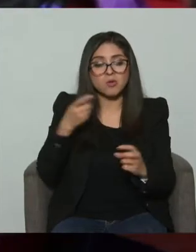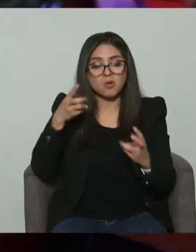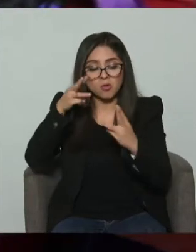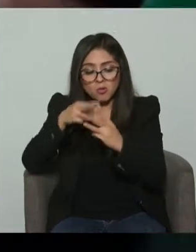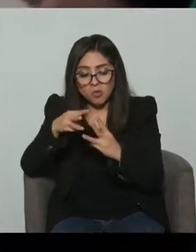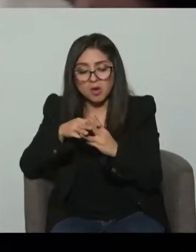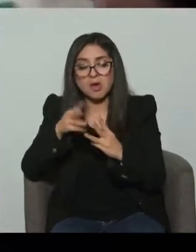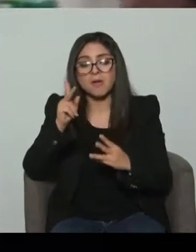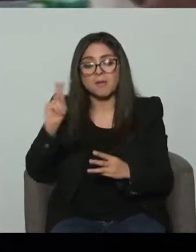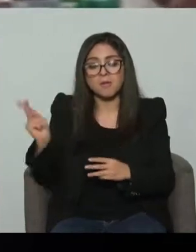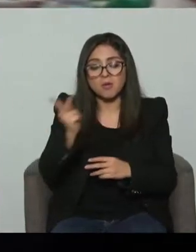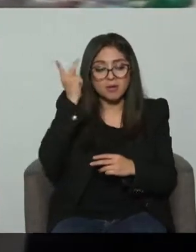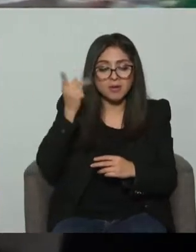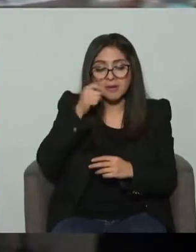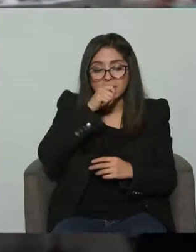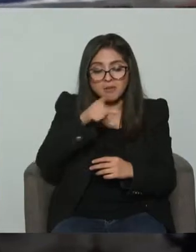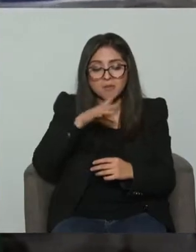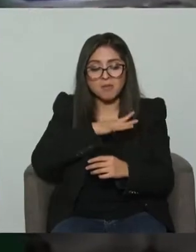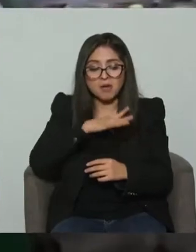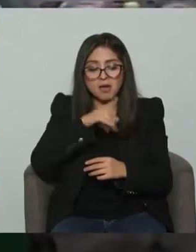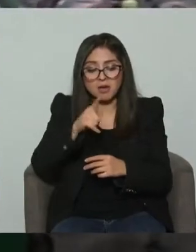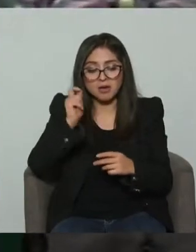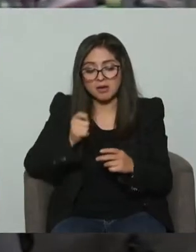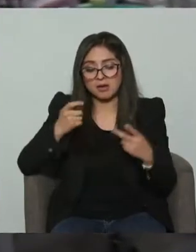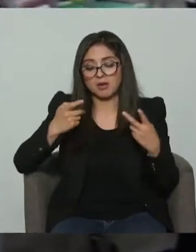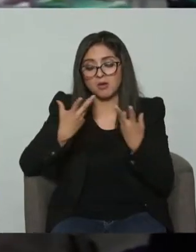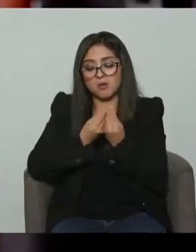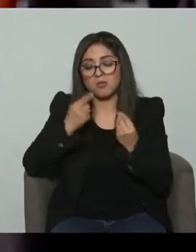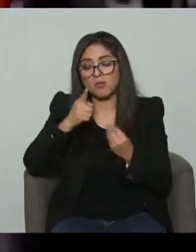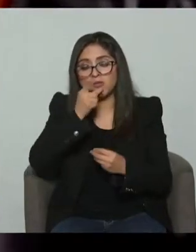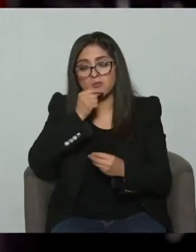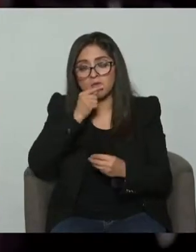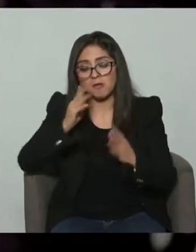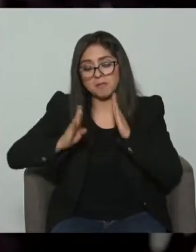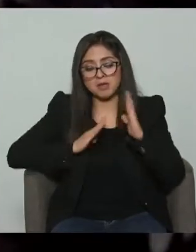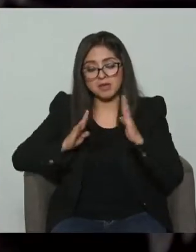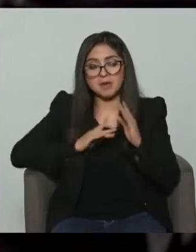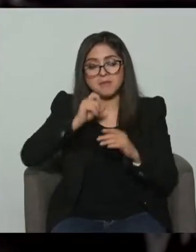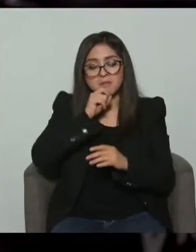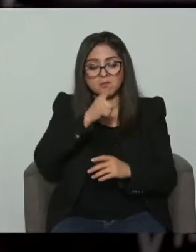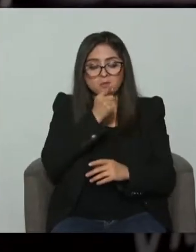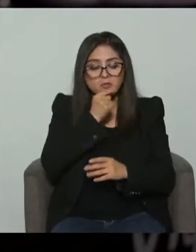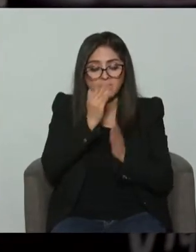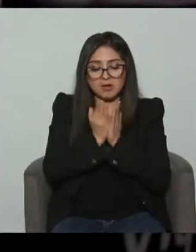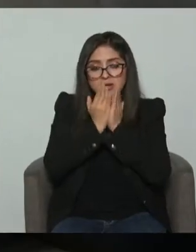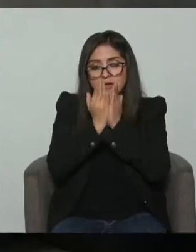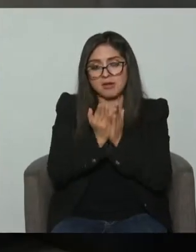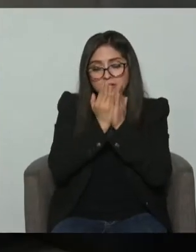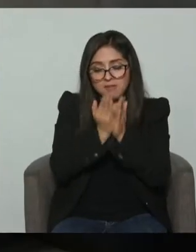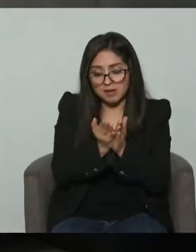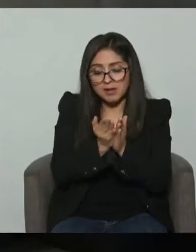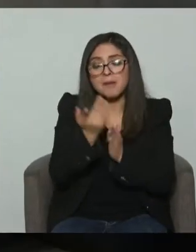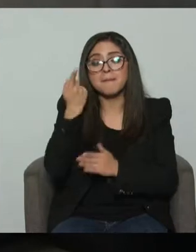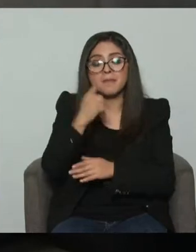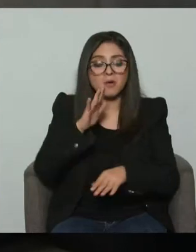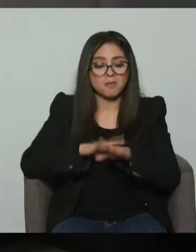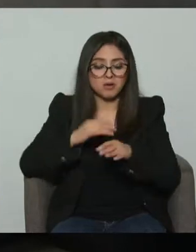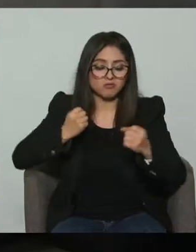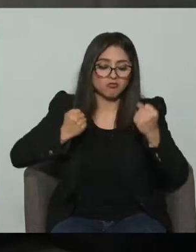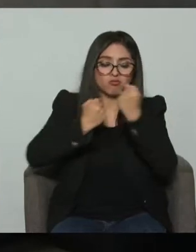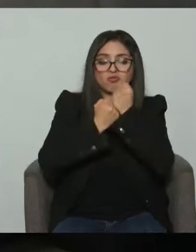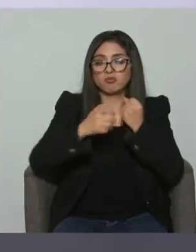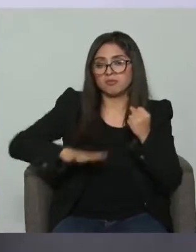también tenemos a las escuelas militares, la militar y la naval. De manera que la fortaleza